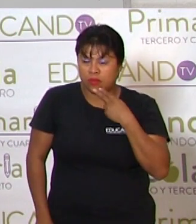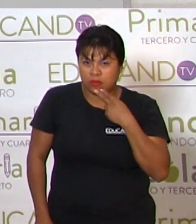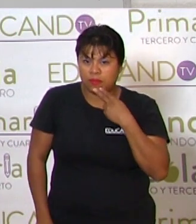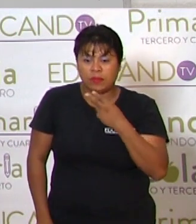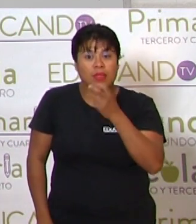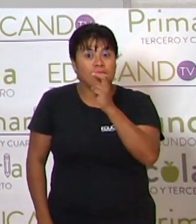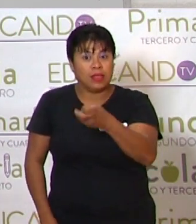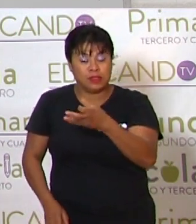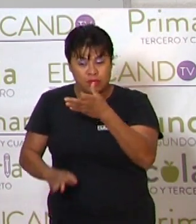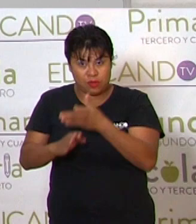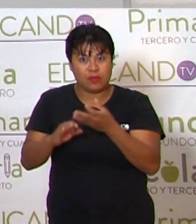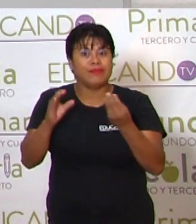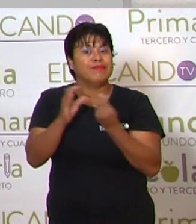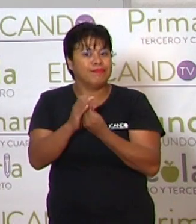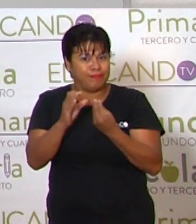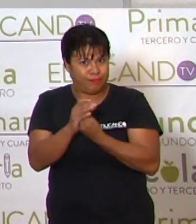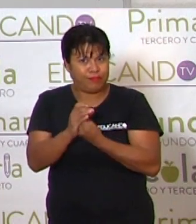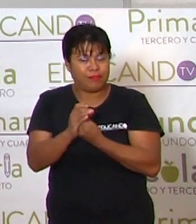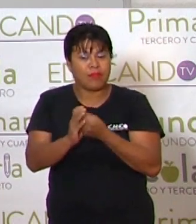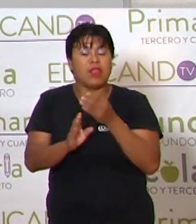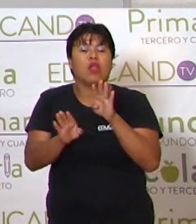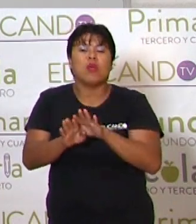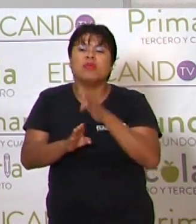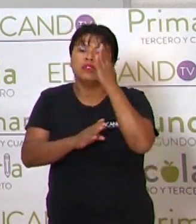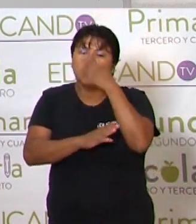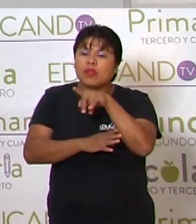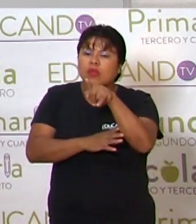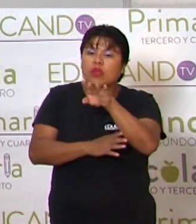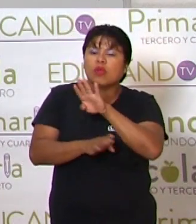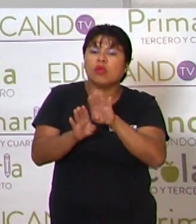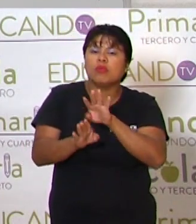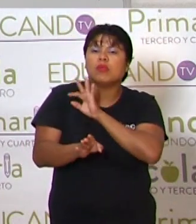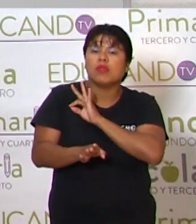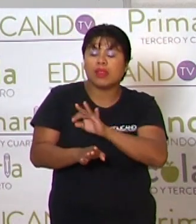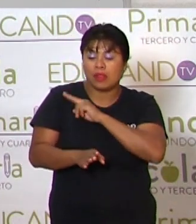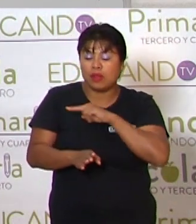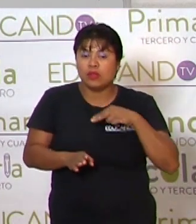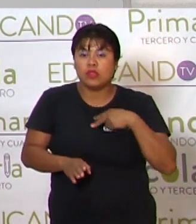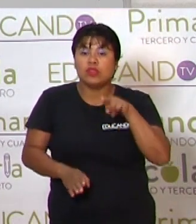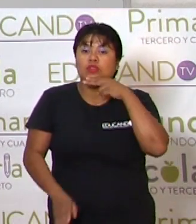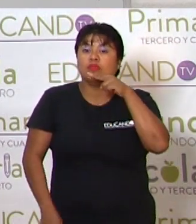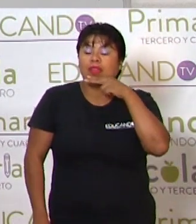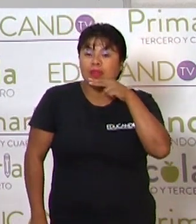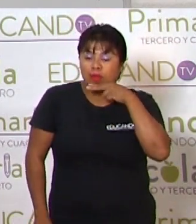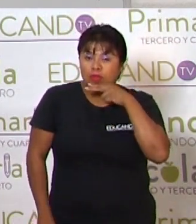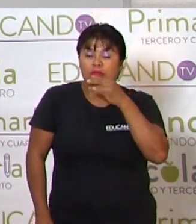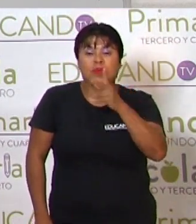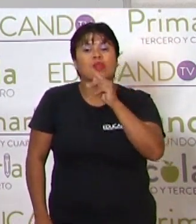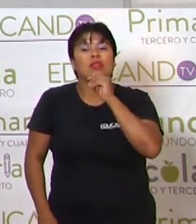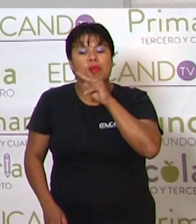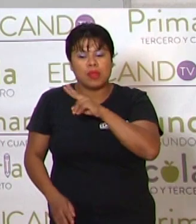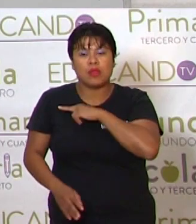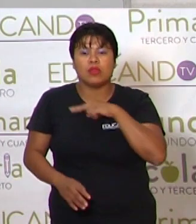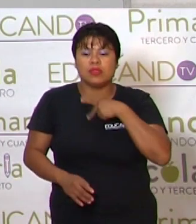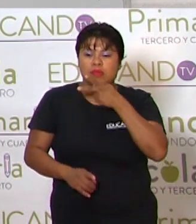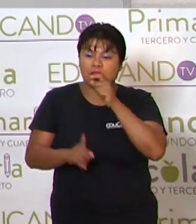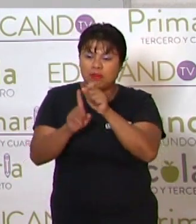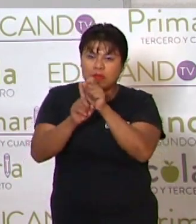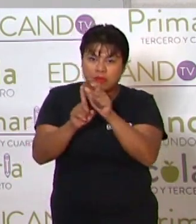De eso se trata esta sesión, de saber cómo poder hacer que nuestros verbos, pero también nuestras